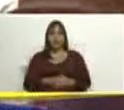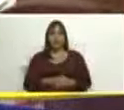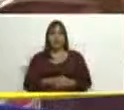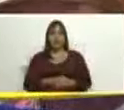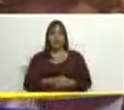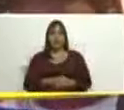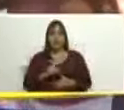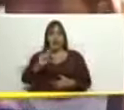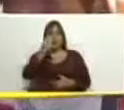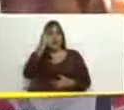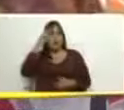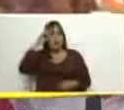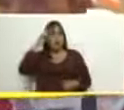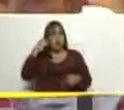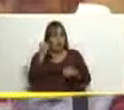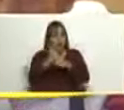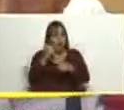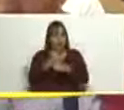primera acción,